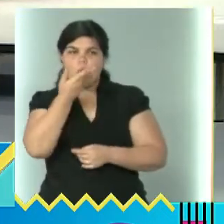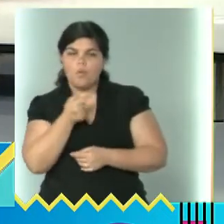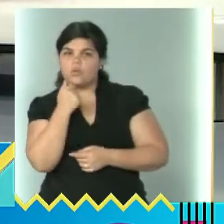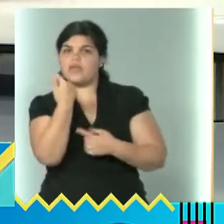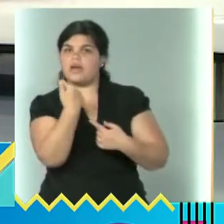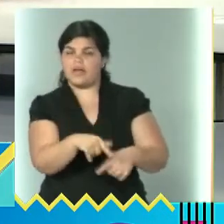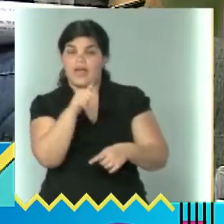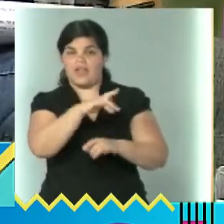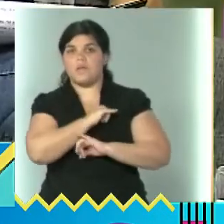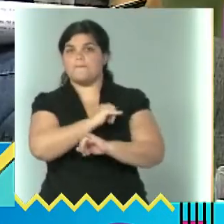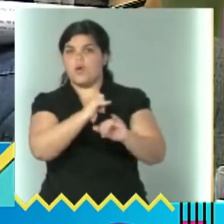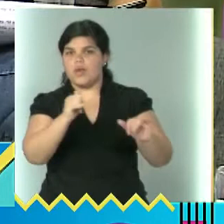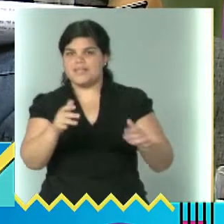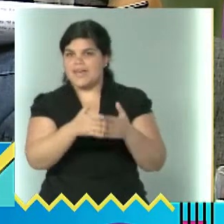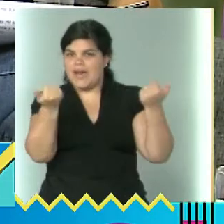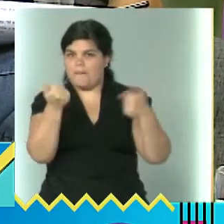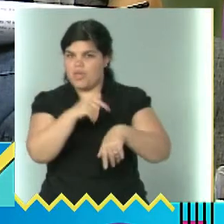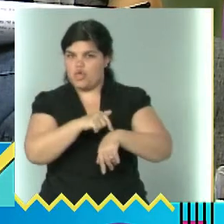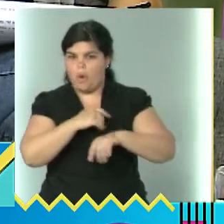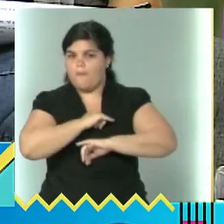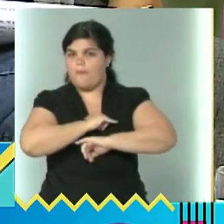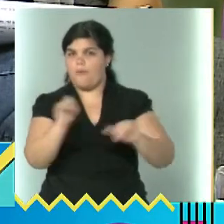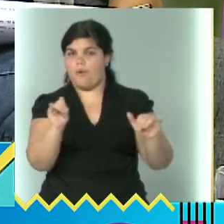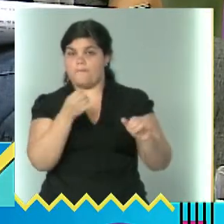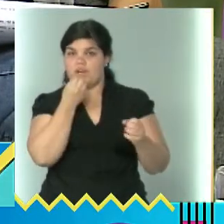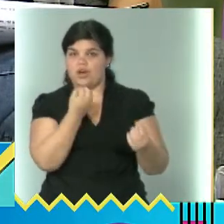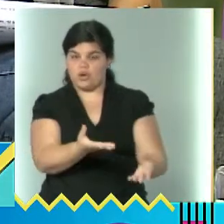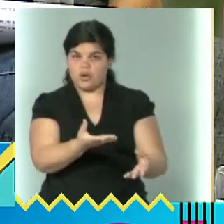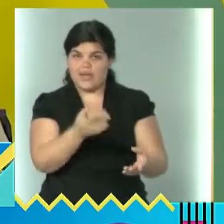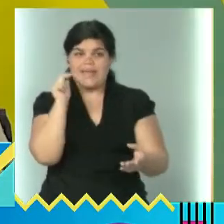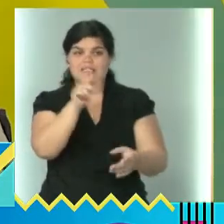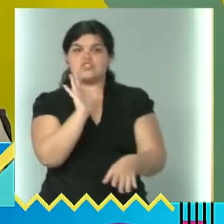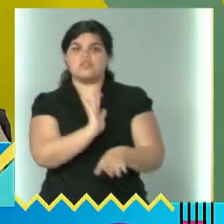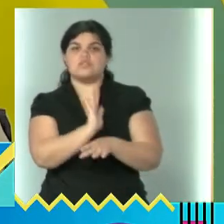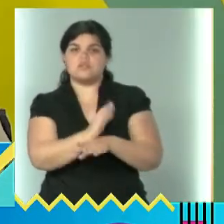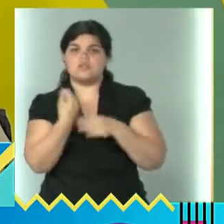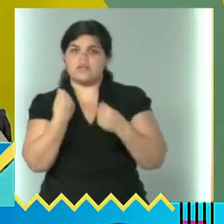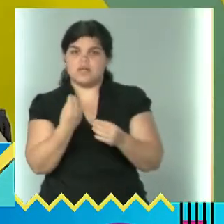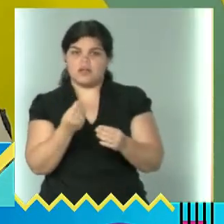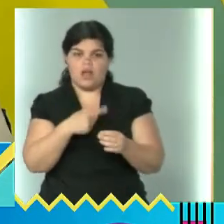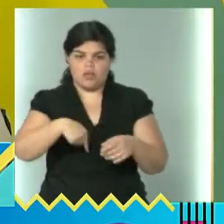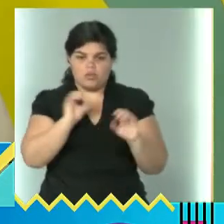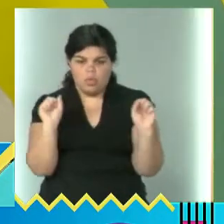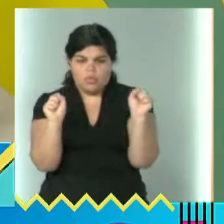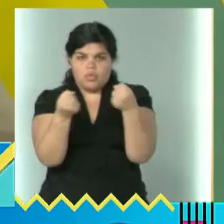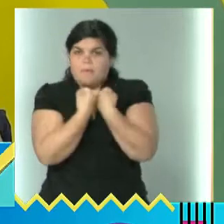en publicidad, etc. Pero eso nos lleva a encerrarnos en una burbuja. Y